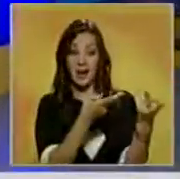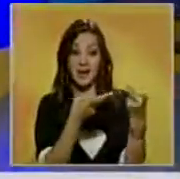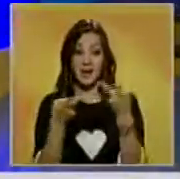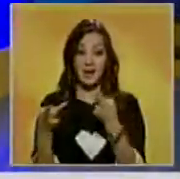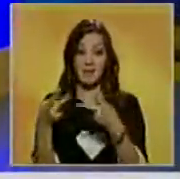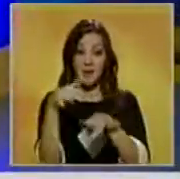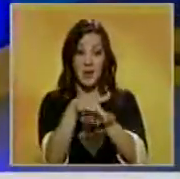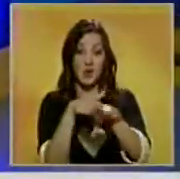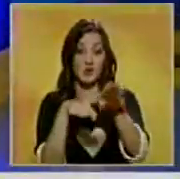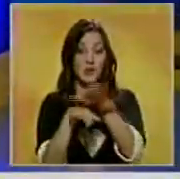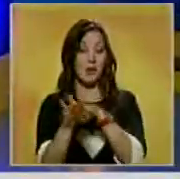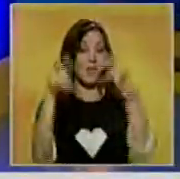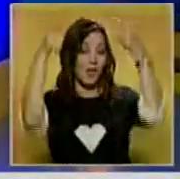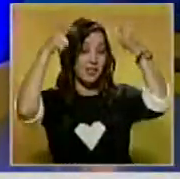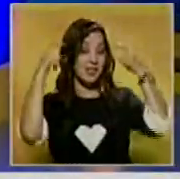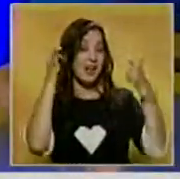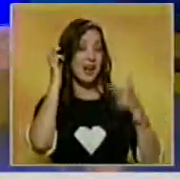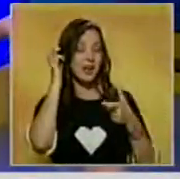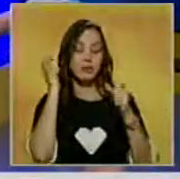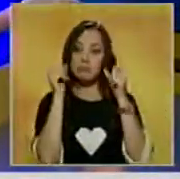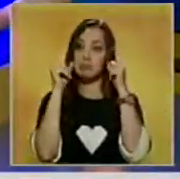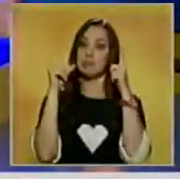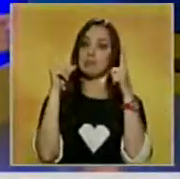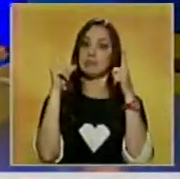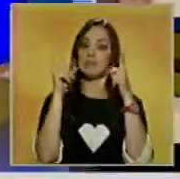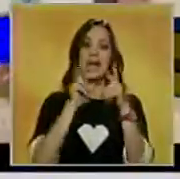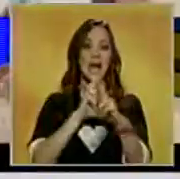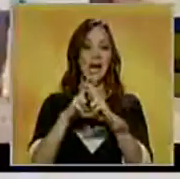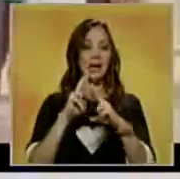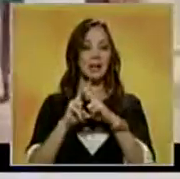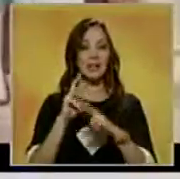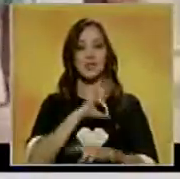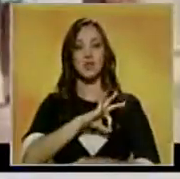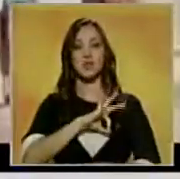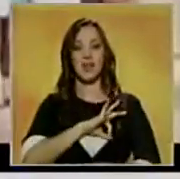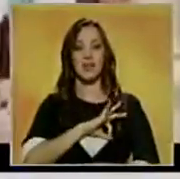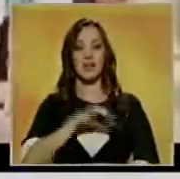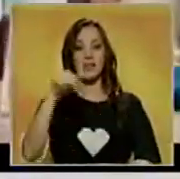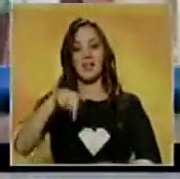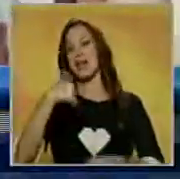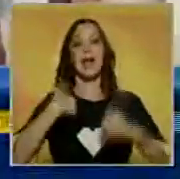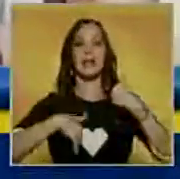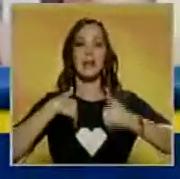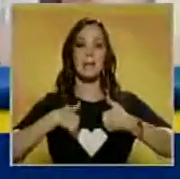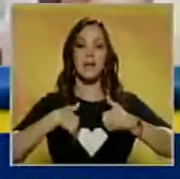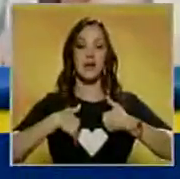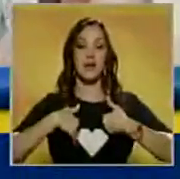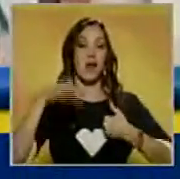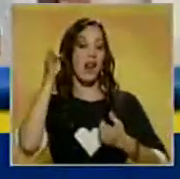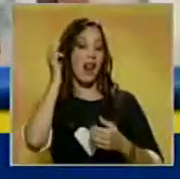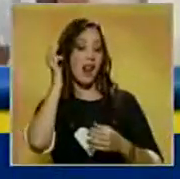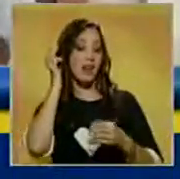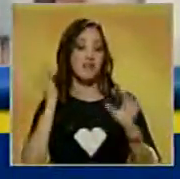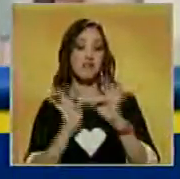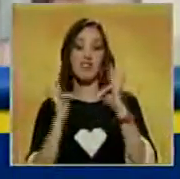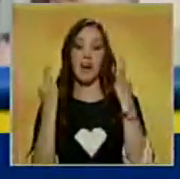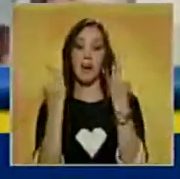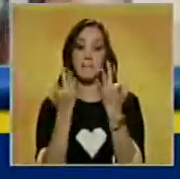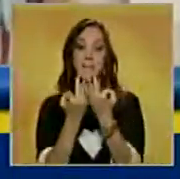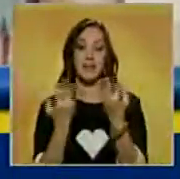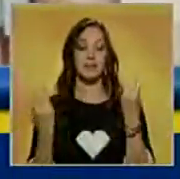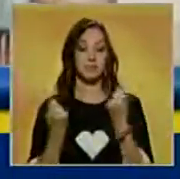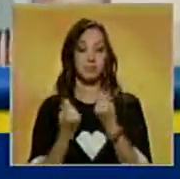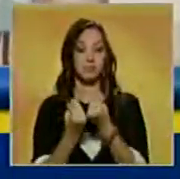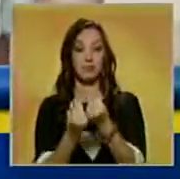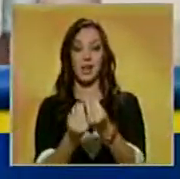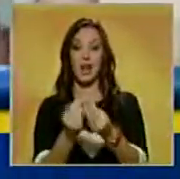la reina Leticia, que escandalizaron las redes sociales. Este miércoles la familia real española ha vivido un gran acontecimiento,